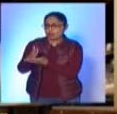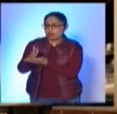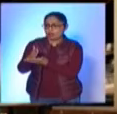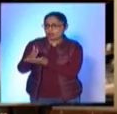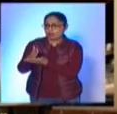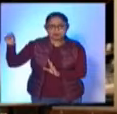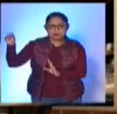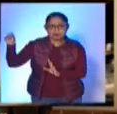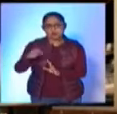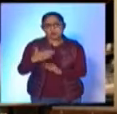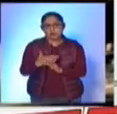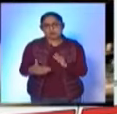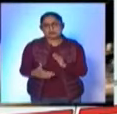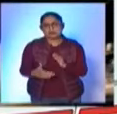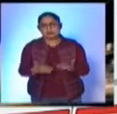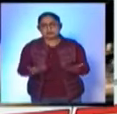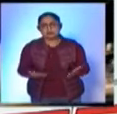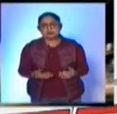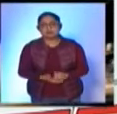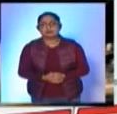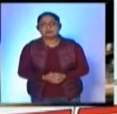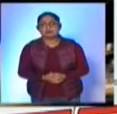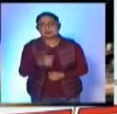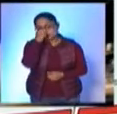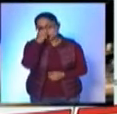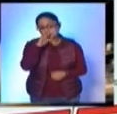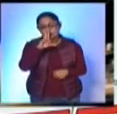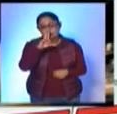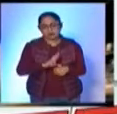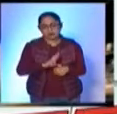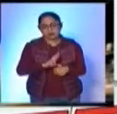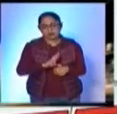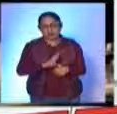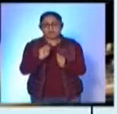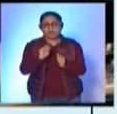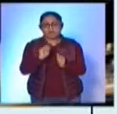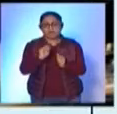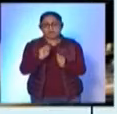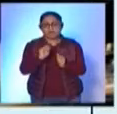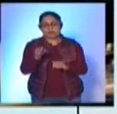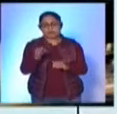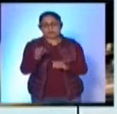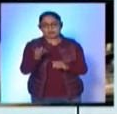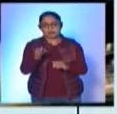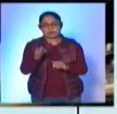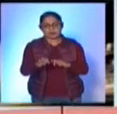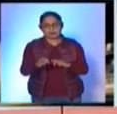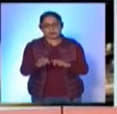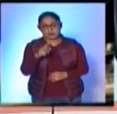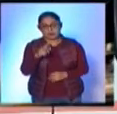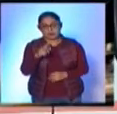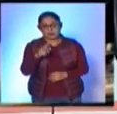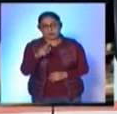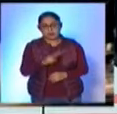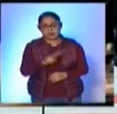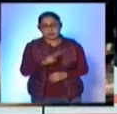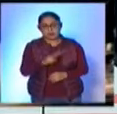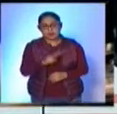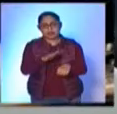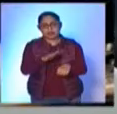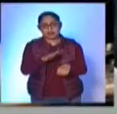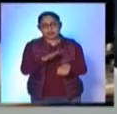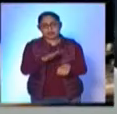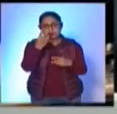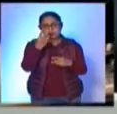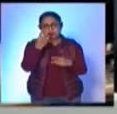quedaron en garantía de los vehículos. El secretario de la Confederación Autónoma de Trabajadores y Empleados de México hizo un llamado a los tres niveles